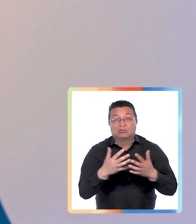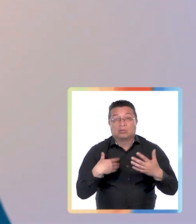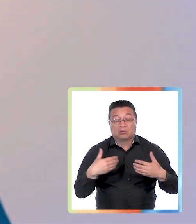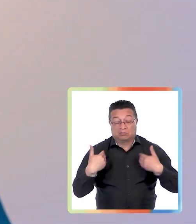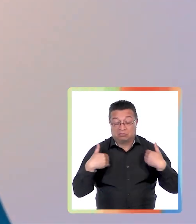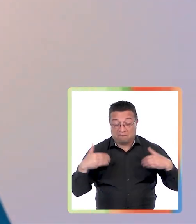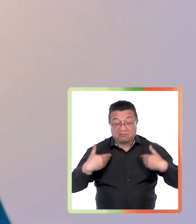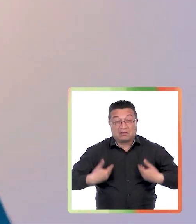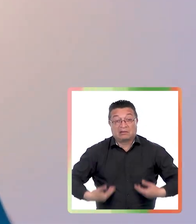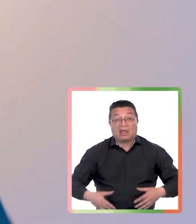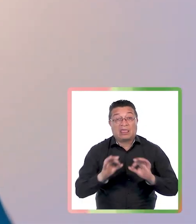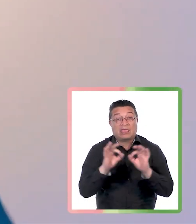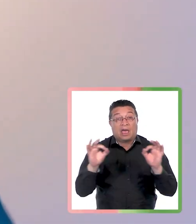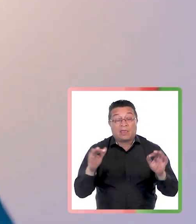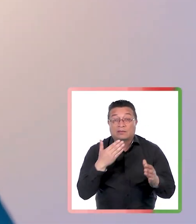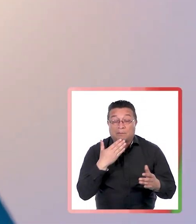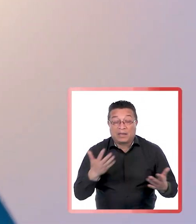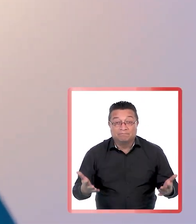nada físicamente.